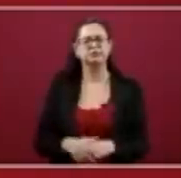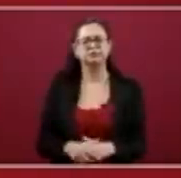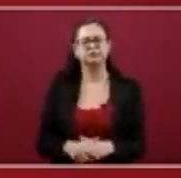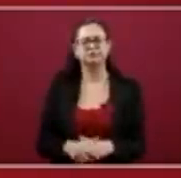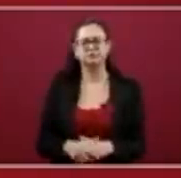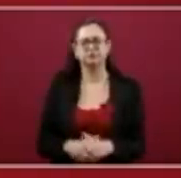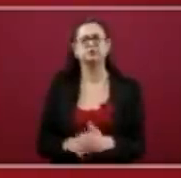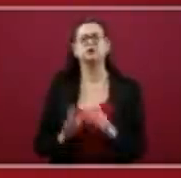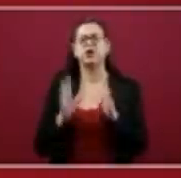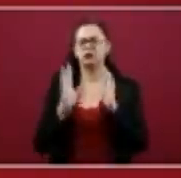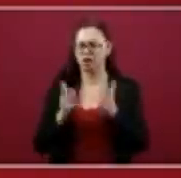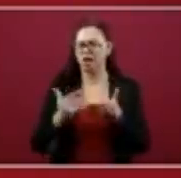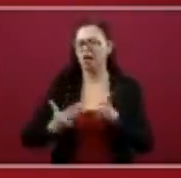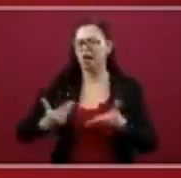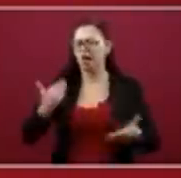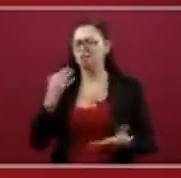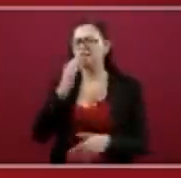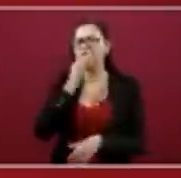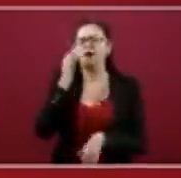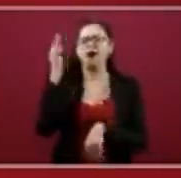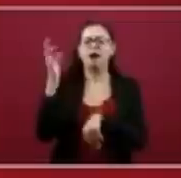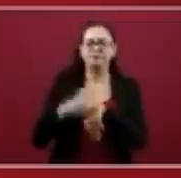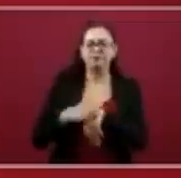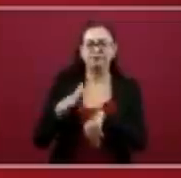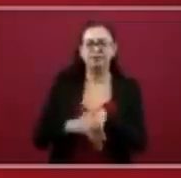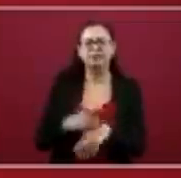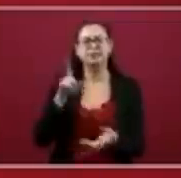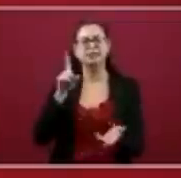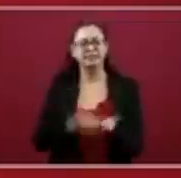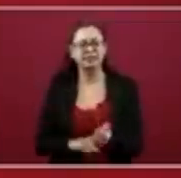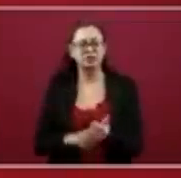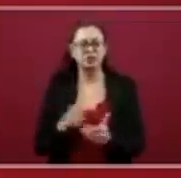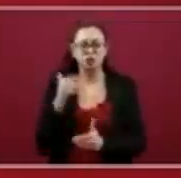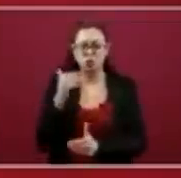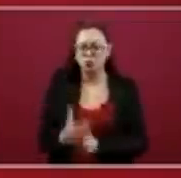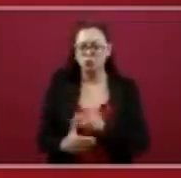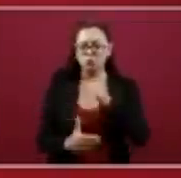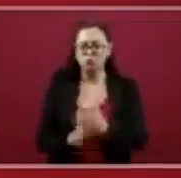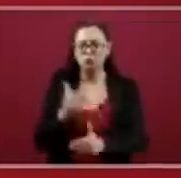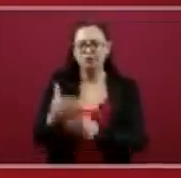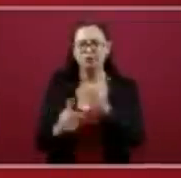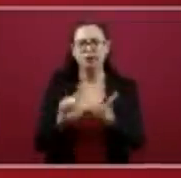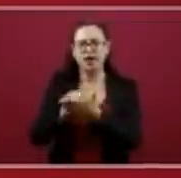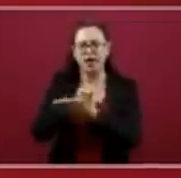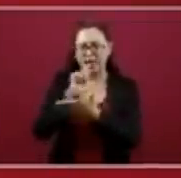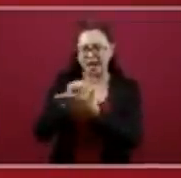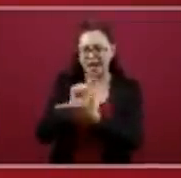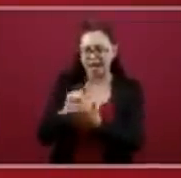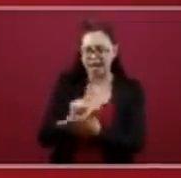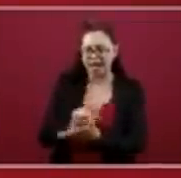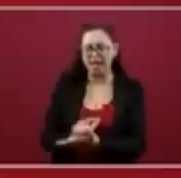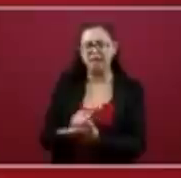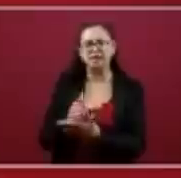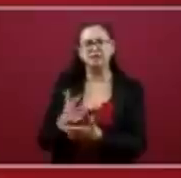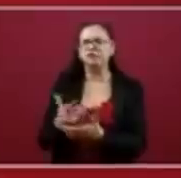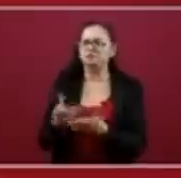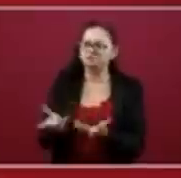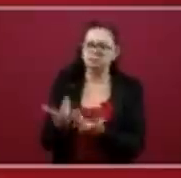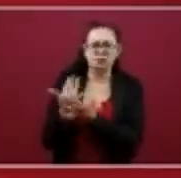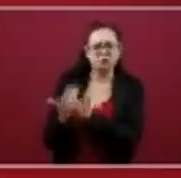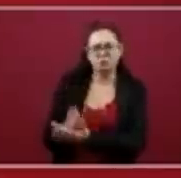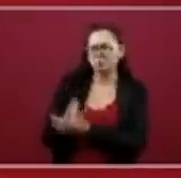desahogar todos los procesos legales, no podemos